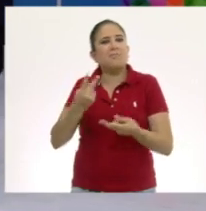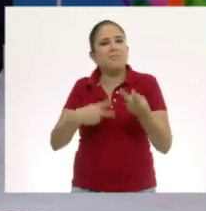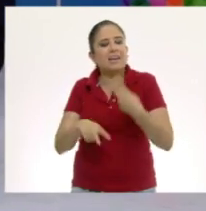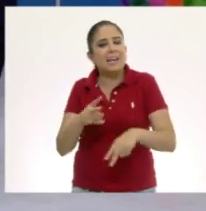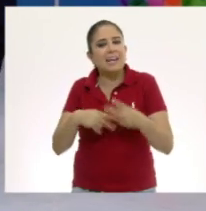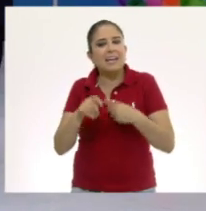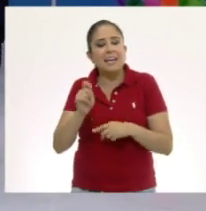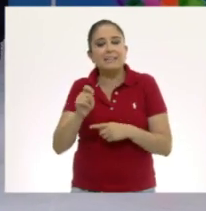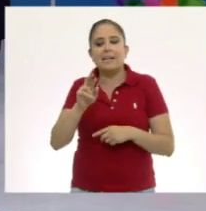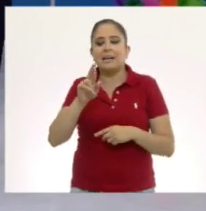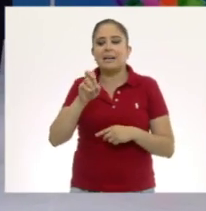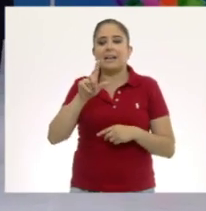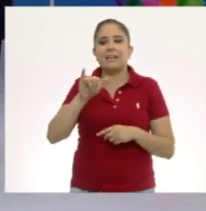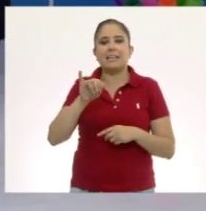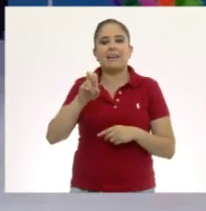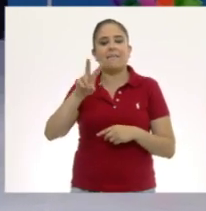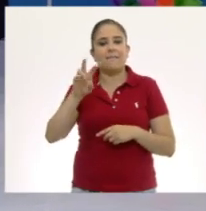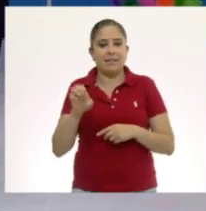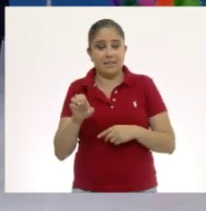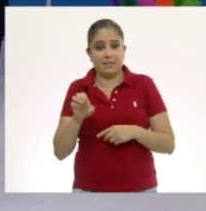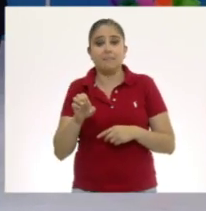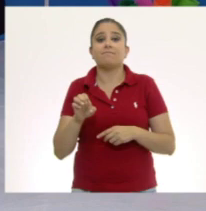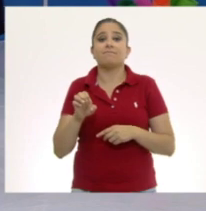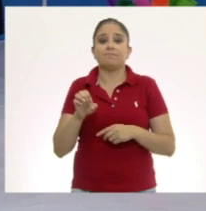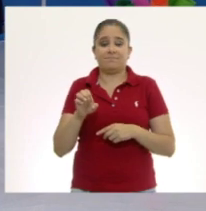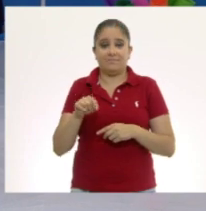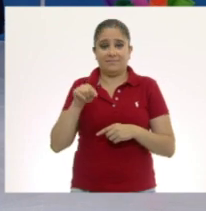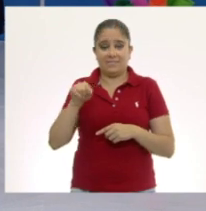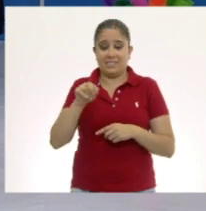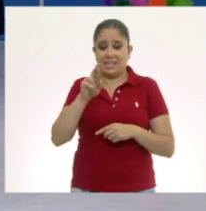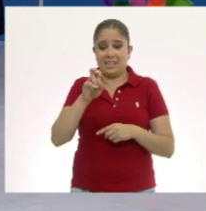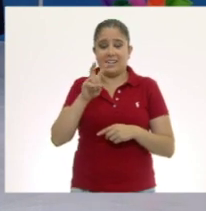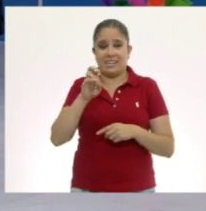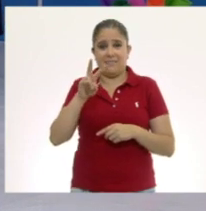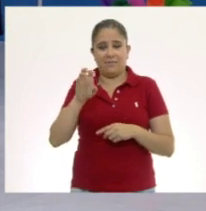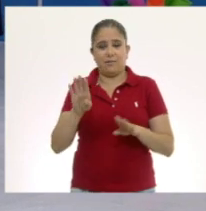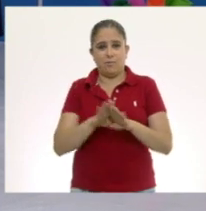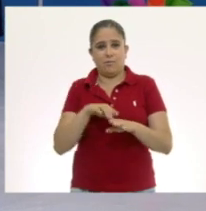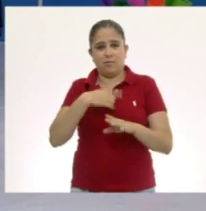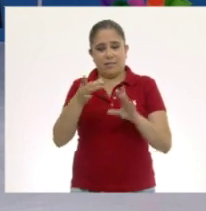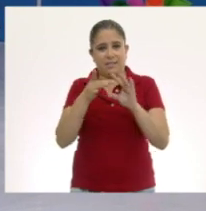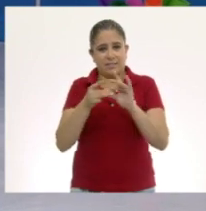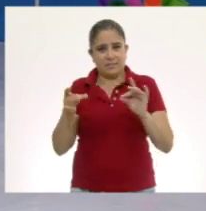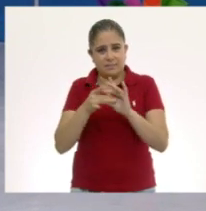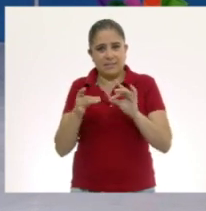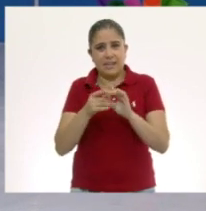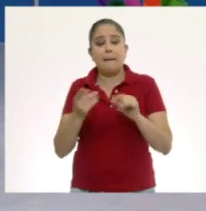al relieve y que esto, como podemos comentar, ocurre